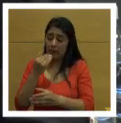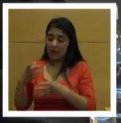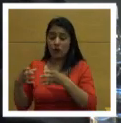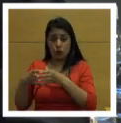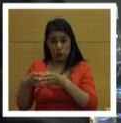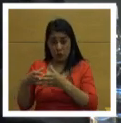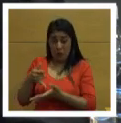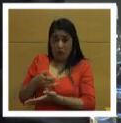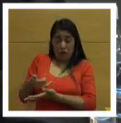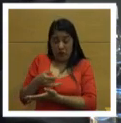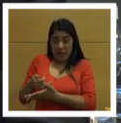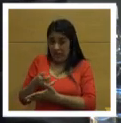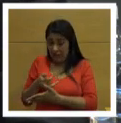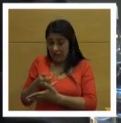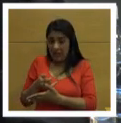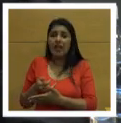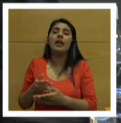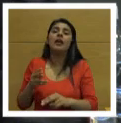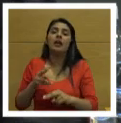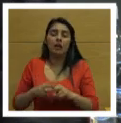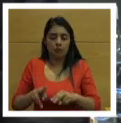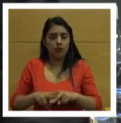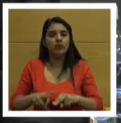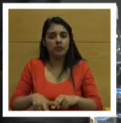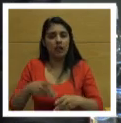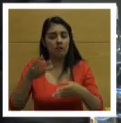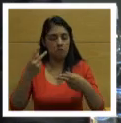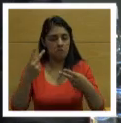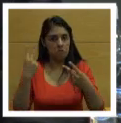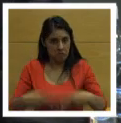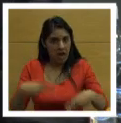de vulnerabilidad el ejercicio de sus derechos.